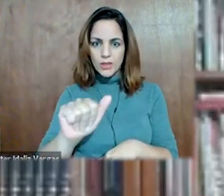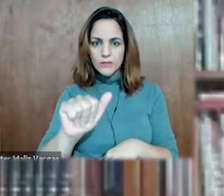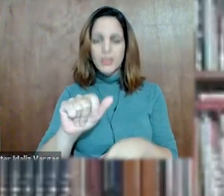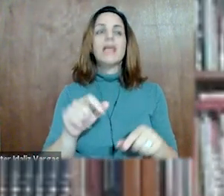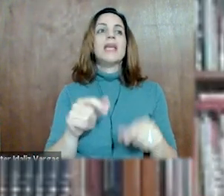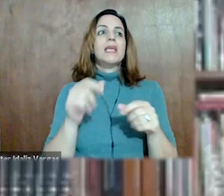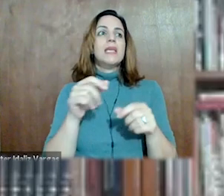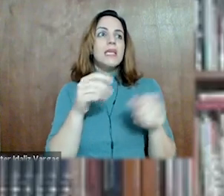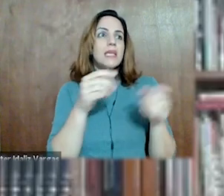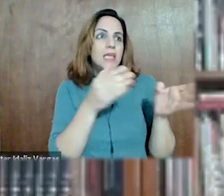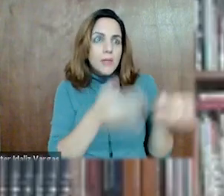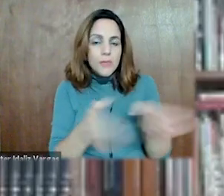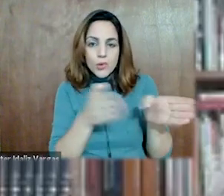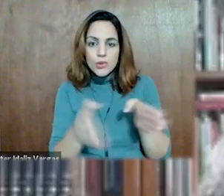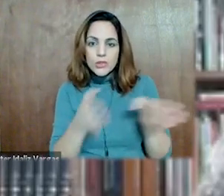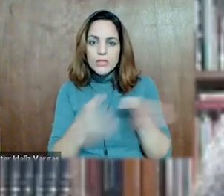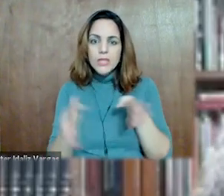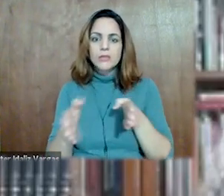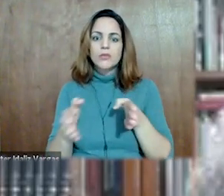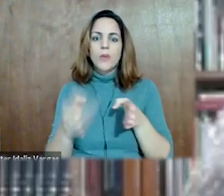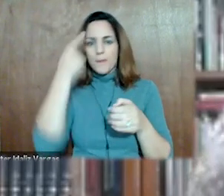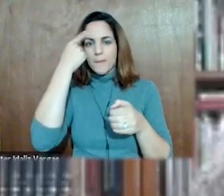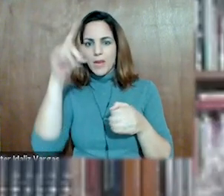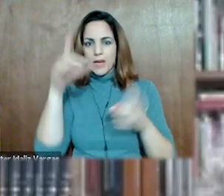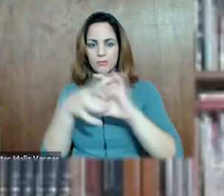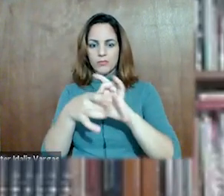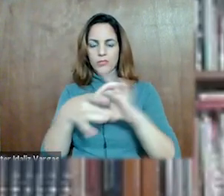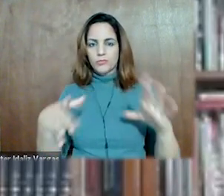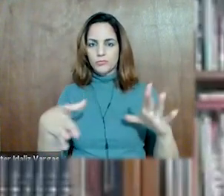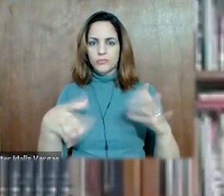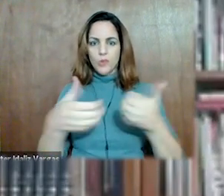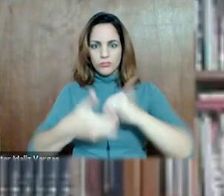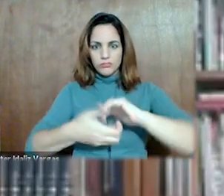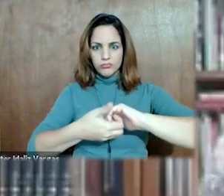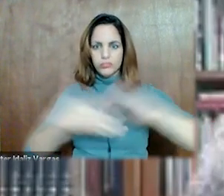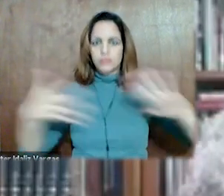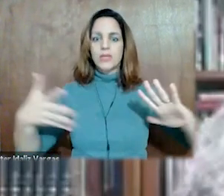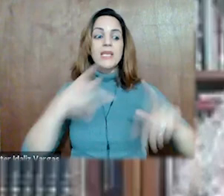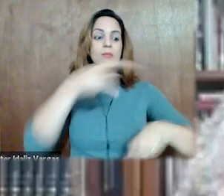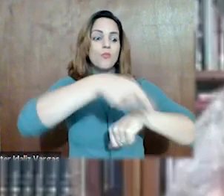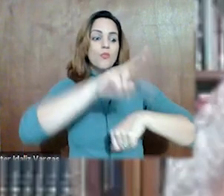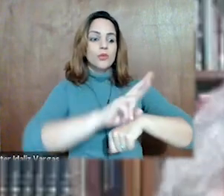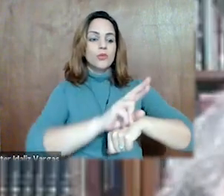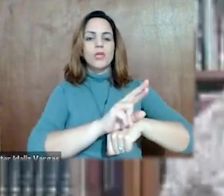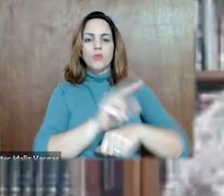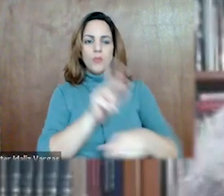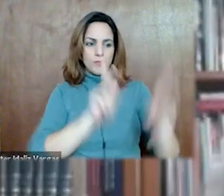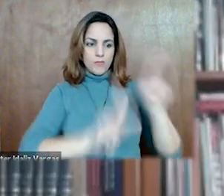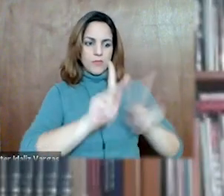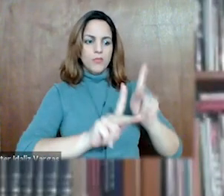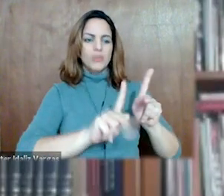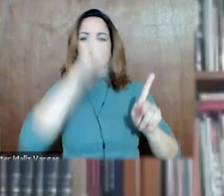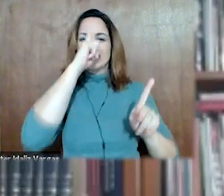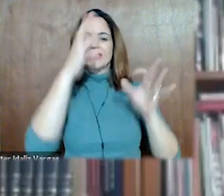donde se den las fórmulas descolonizadoras y que el pueblo de Puerto Rico realmente tenga la oportunidad de decidir con una, en una fórmula que